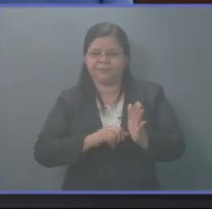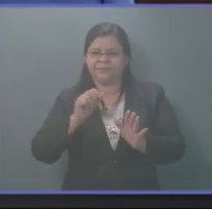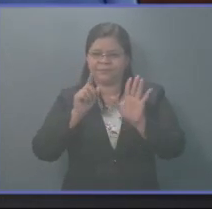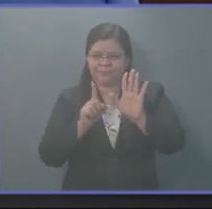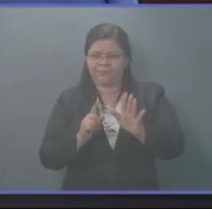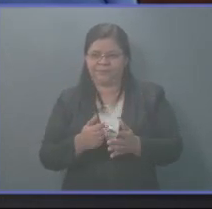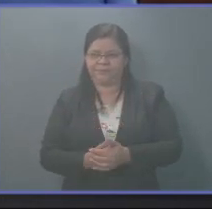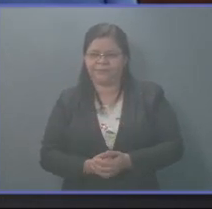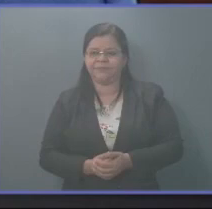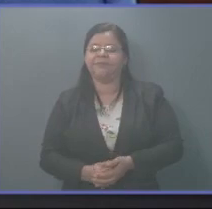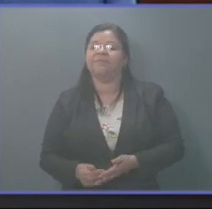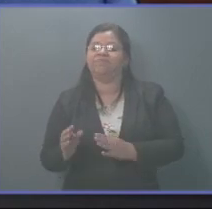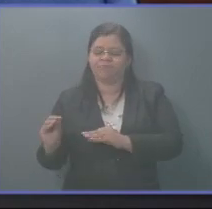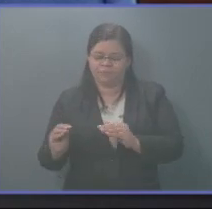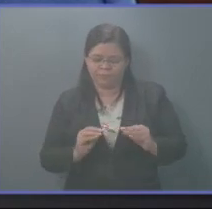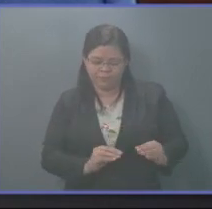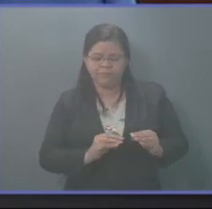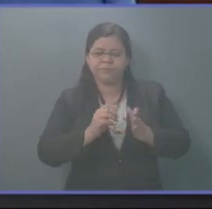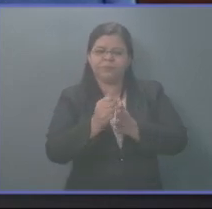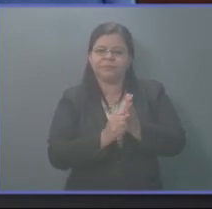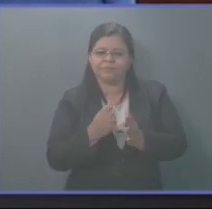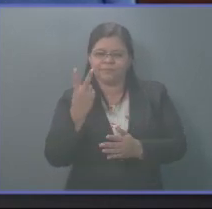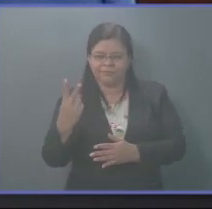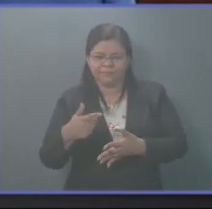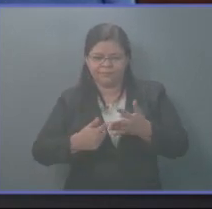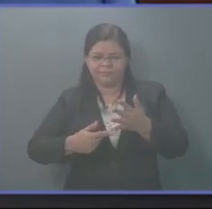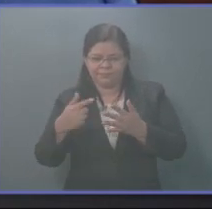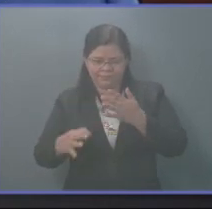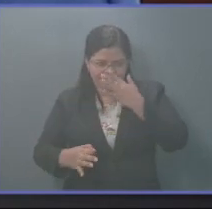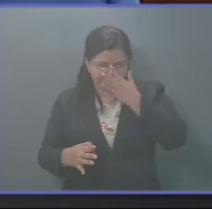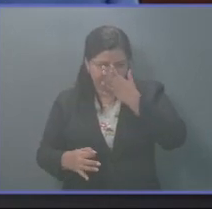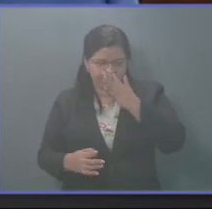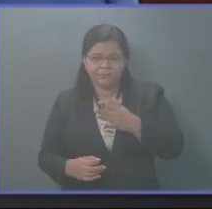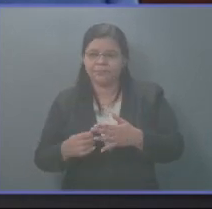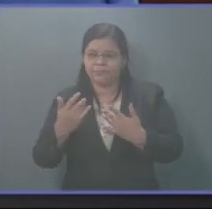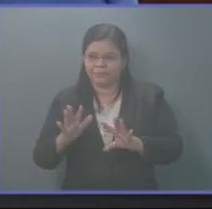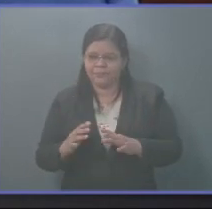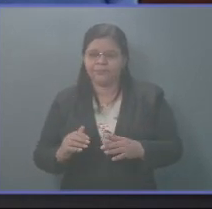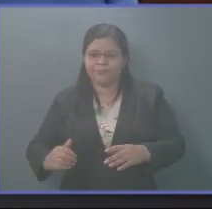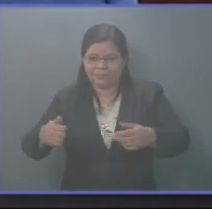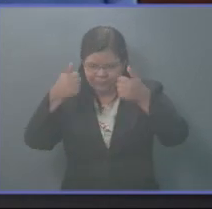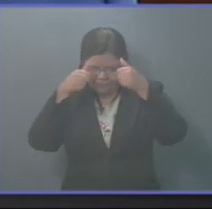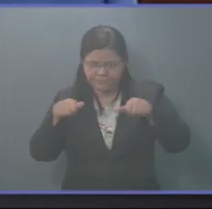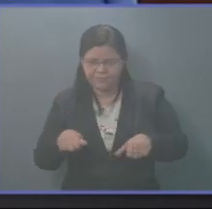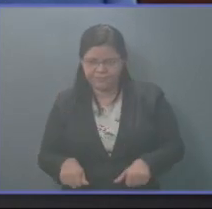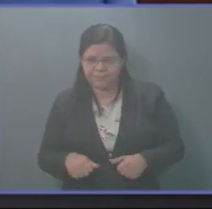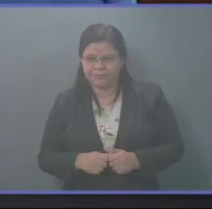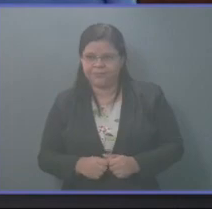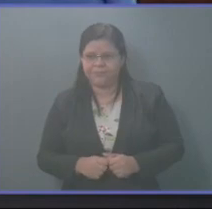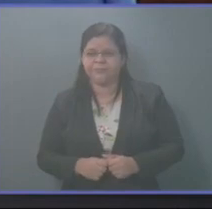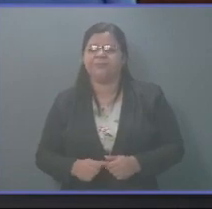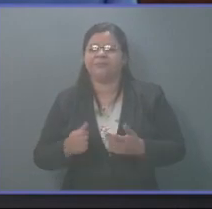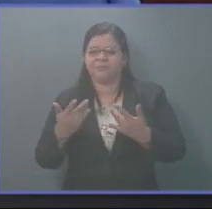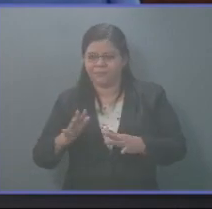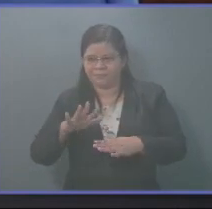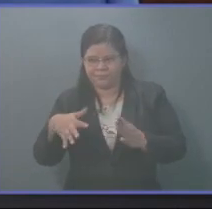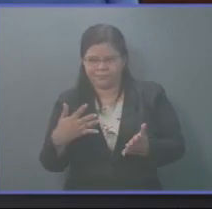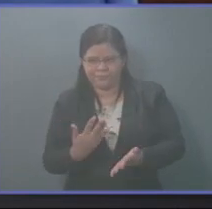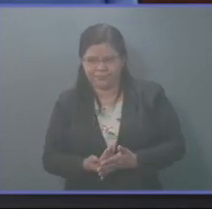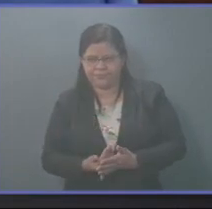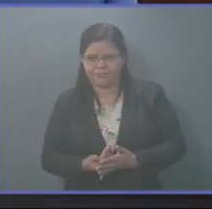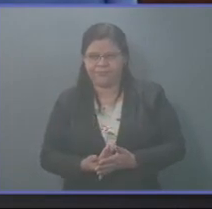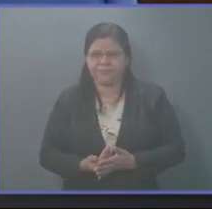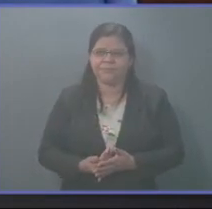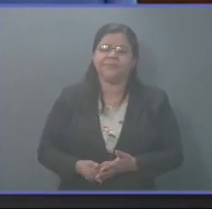Municipal. Ámbito de aplicación, artículo 2. Esta ley se aplicará a las relaciones jurídicas tributarias que se originen de los